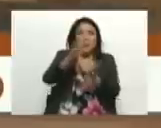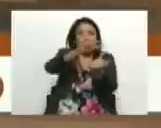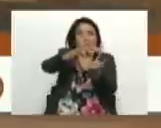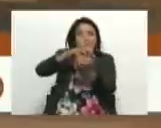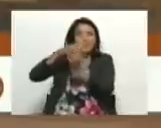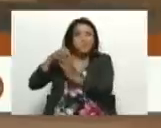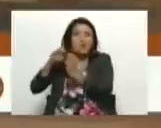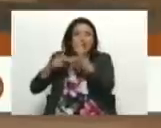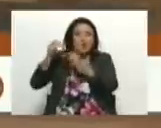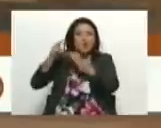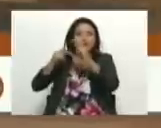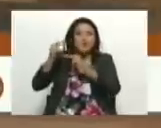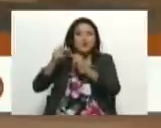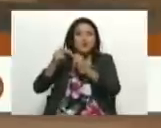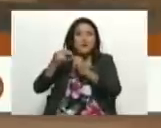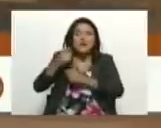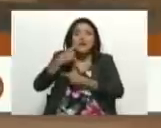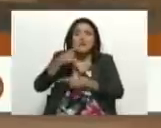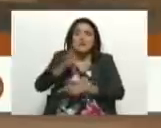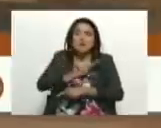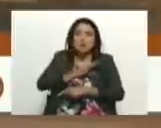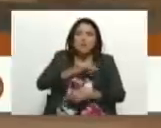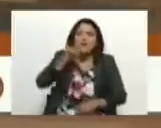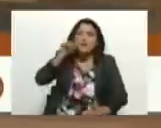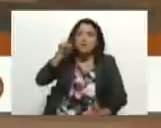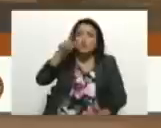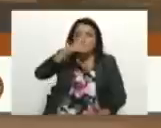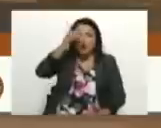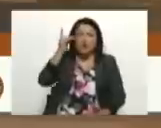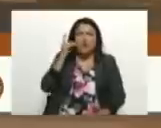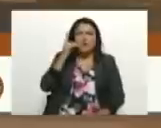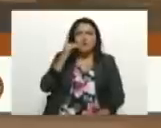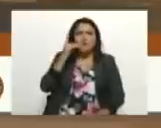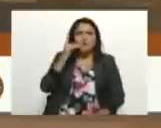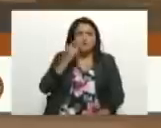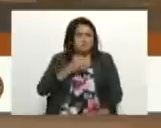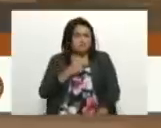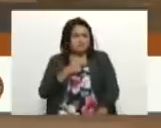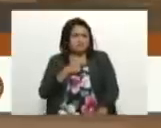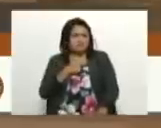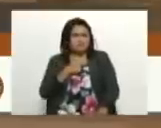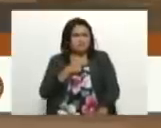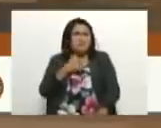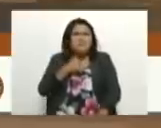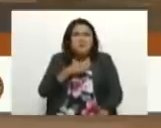qué, y dice que son suyas. Mía.